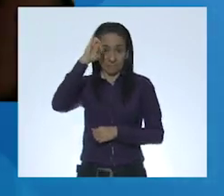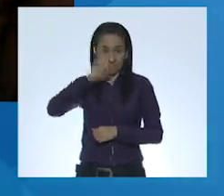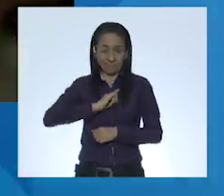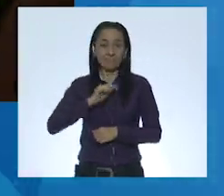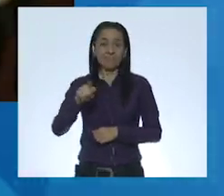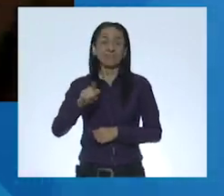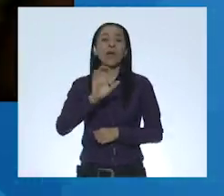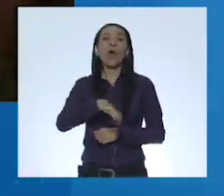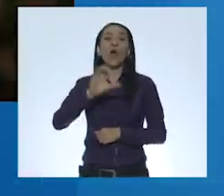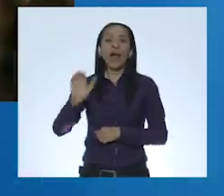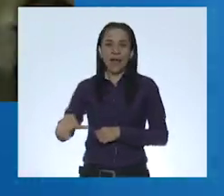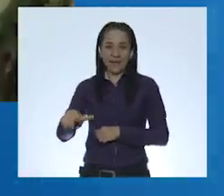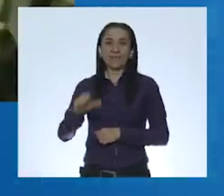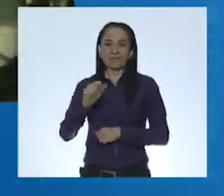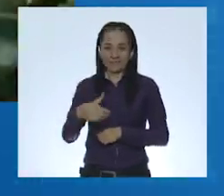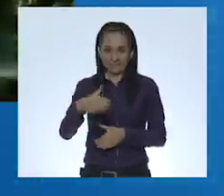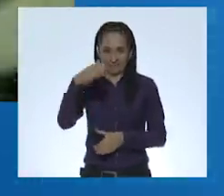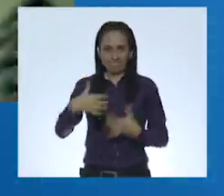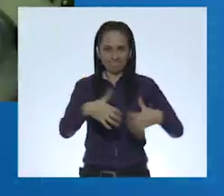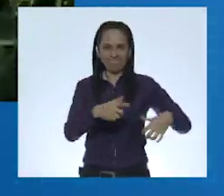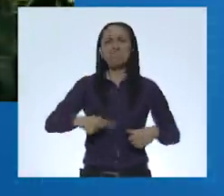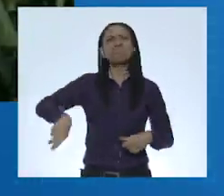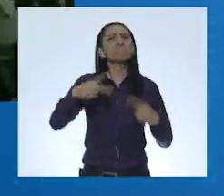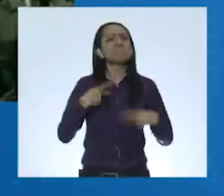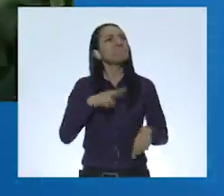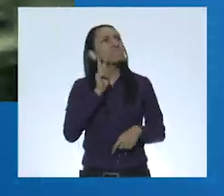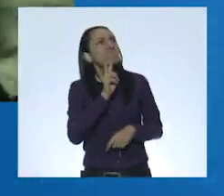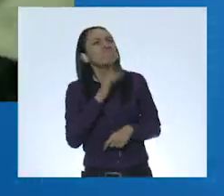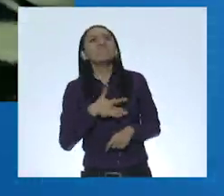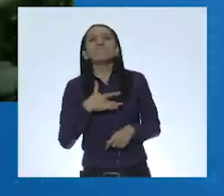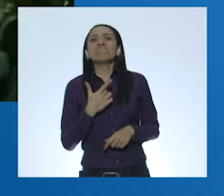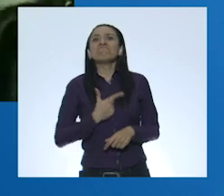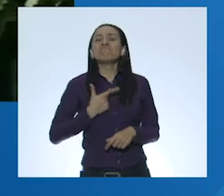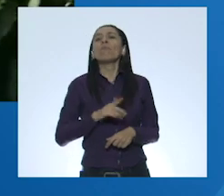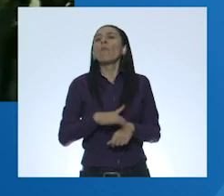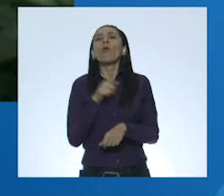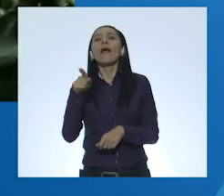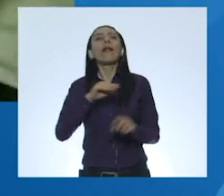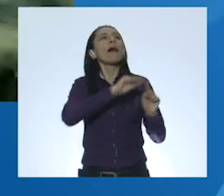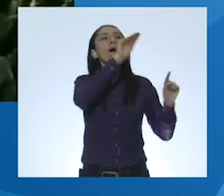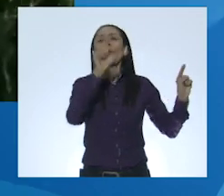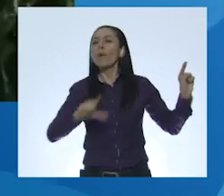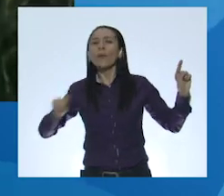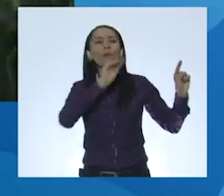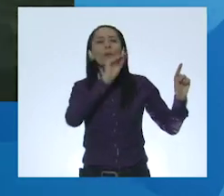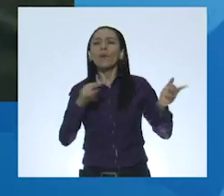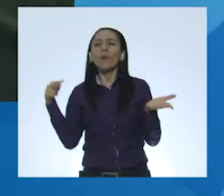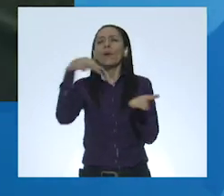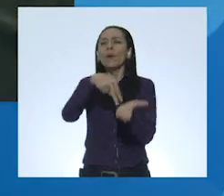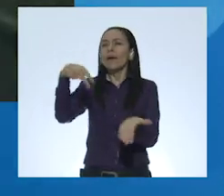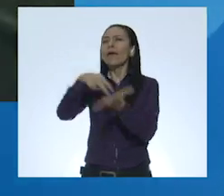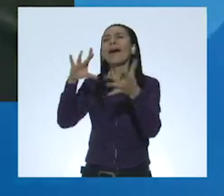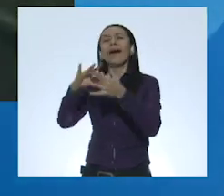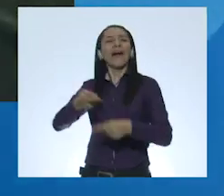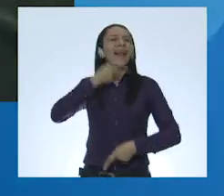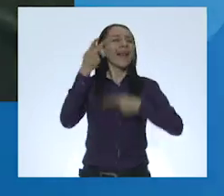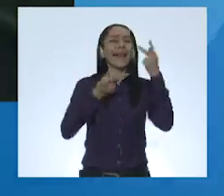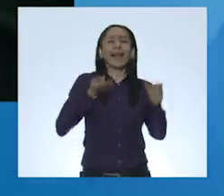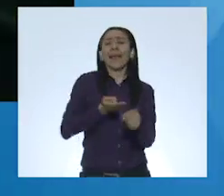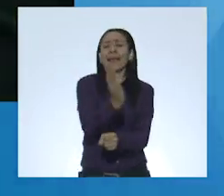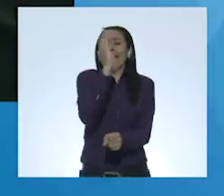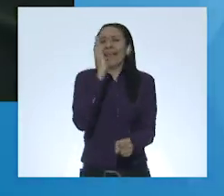la simpatía de los votantes gracias a su extensa campaña y a un discurso chispeante, cargado de refranes y